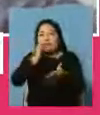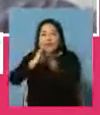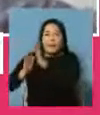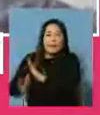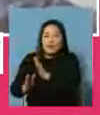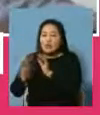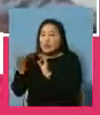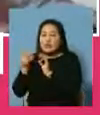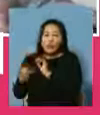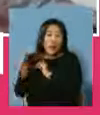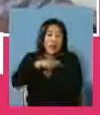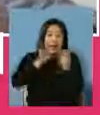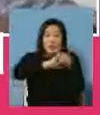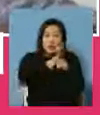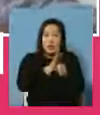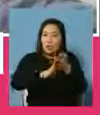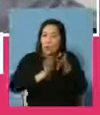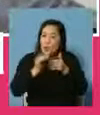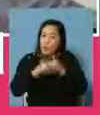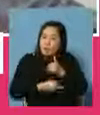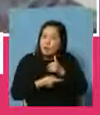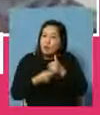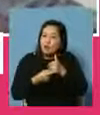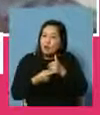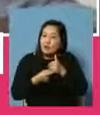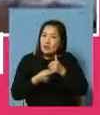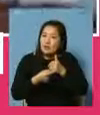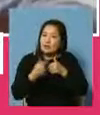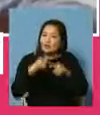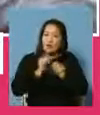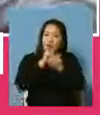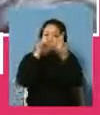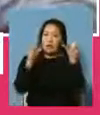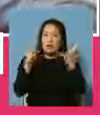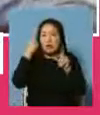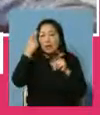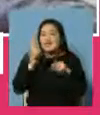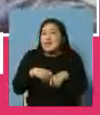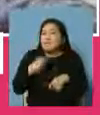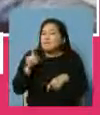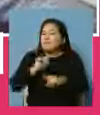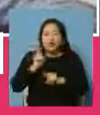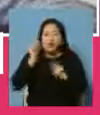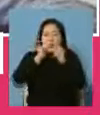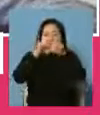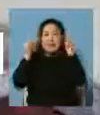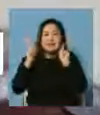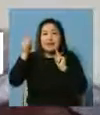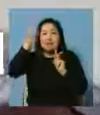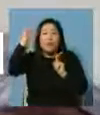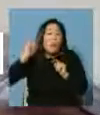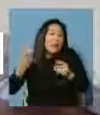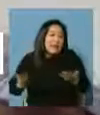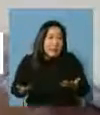más precisos. Esto es todo nuevo y realmente yo estoy sorprendido, no sorprendido, pero estoy impresionado de